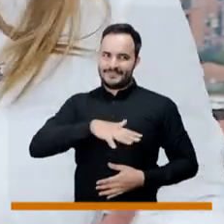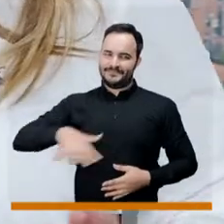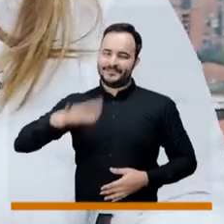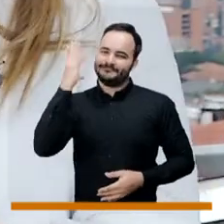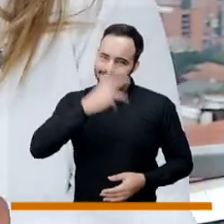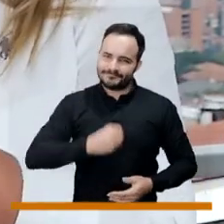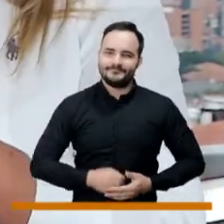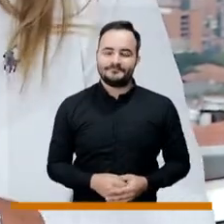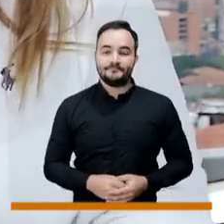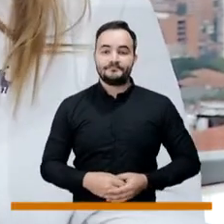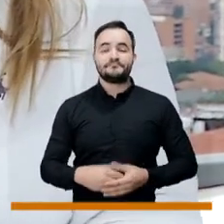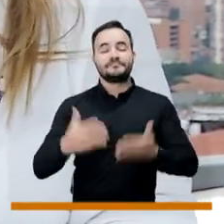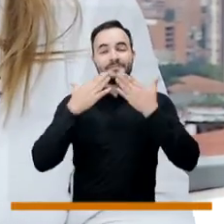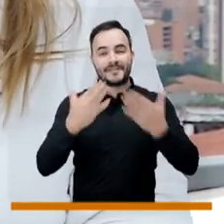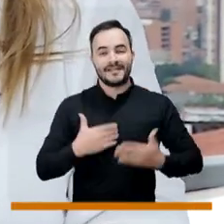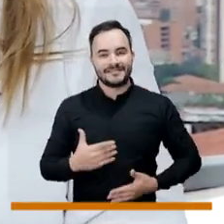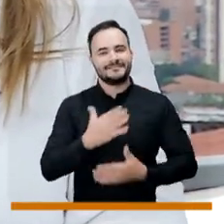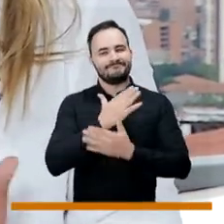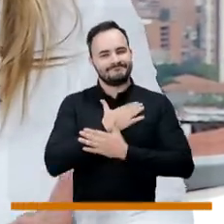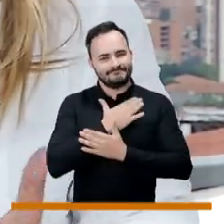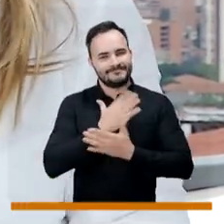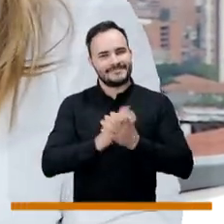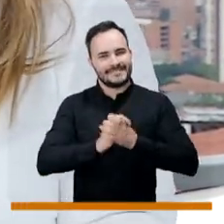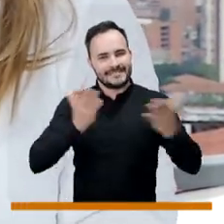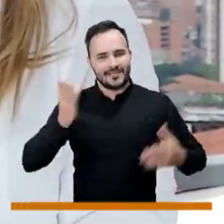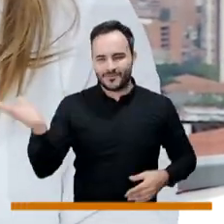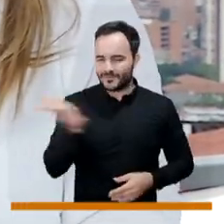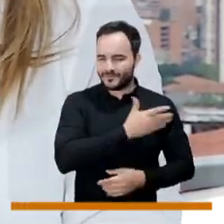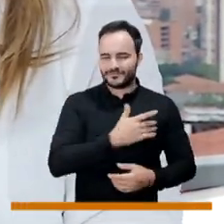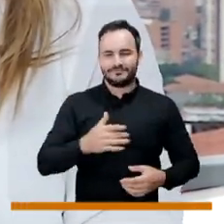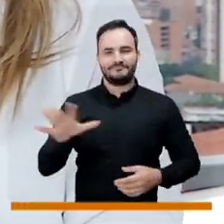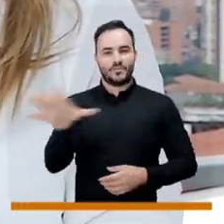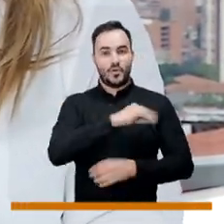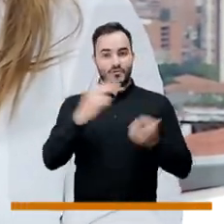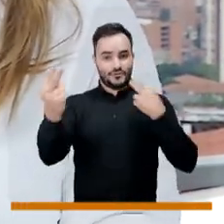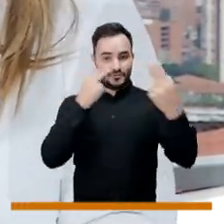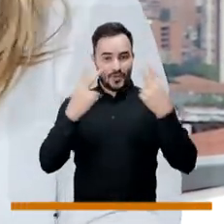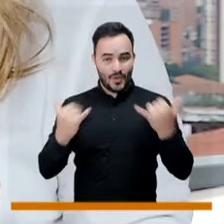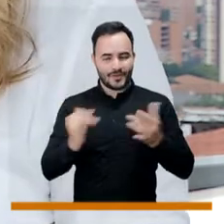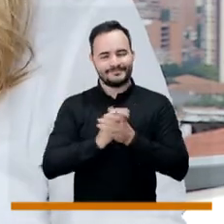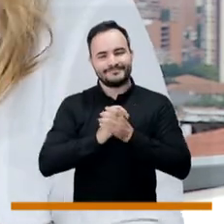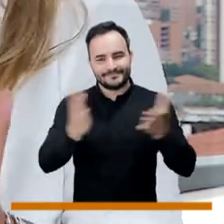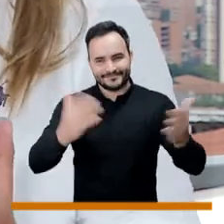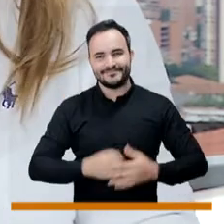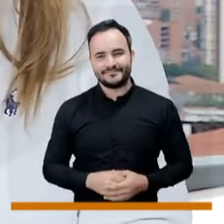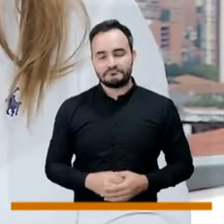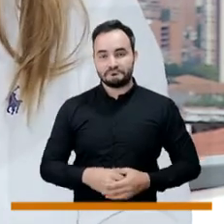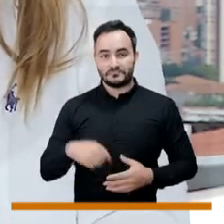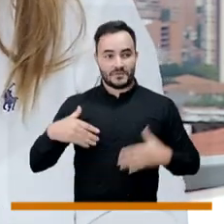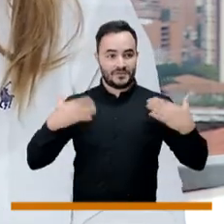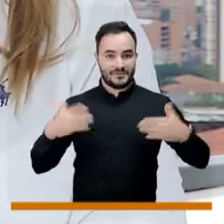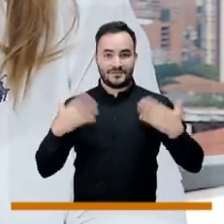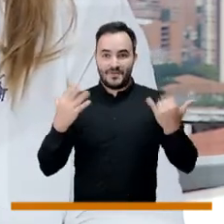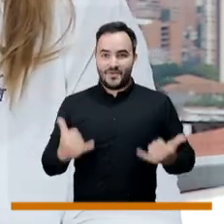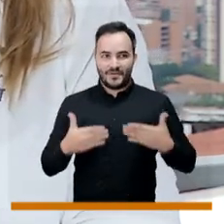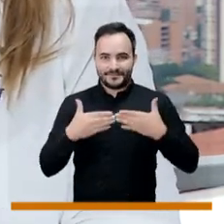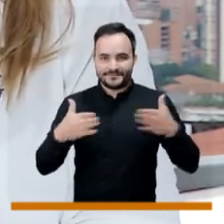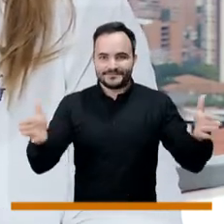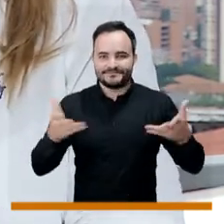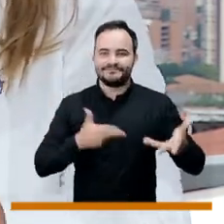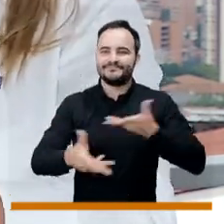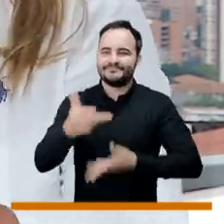día de hoy bueno un saludo muy especial para todos los televidentes por supuesto estamos muy contentos de arrancar este programa